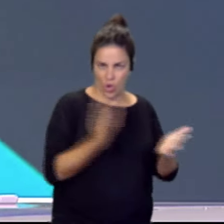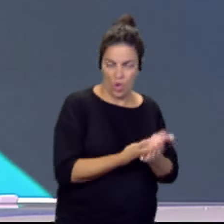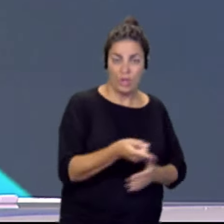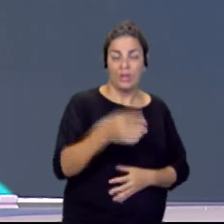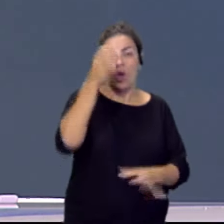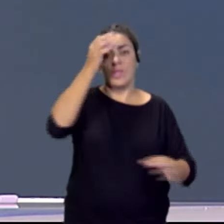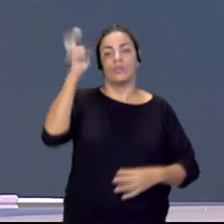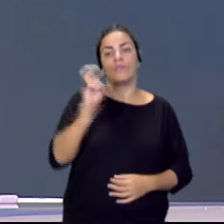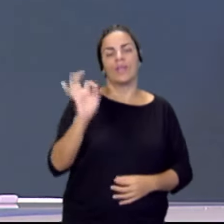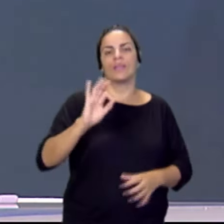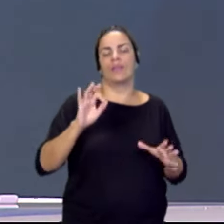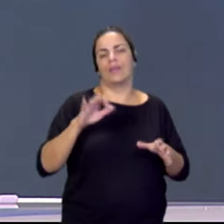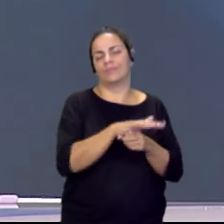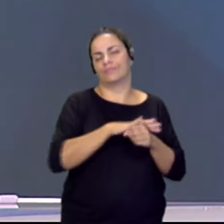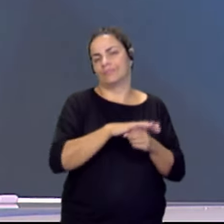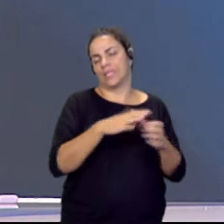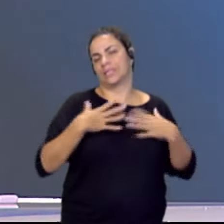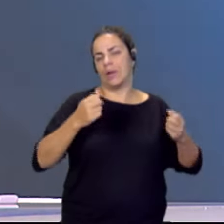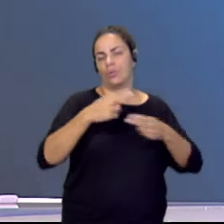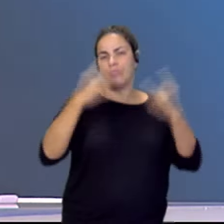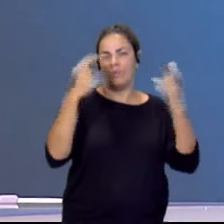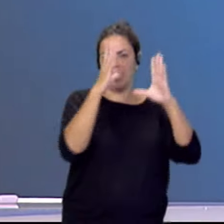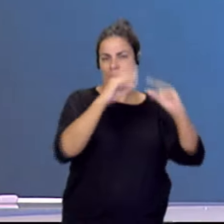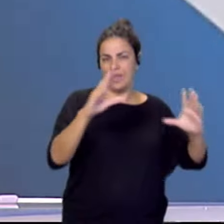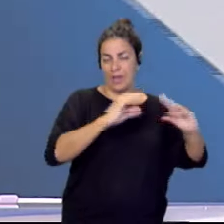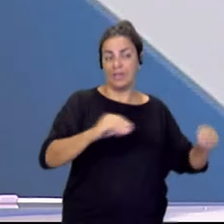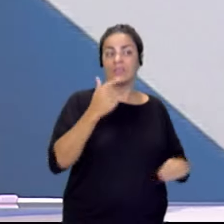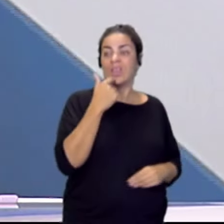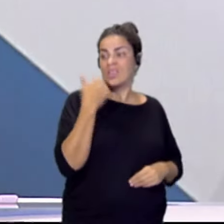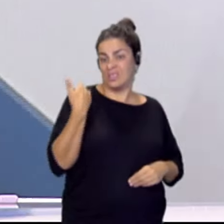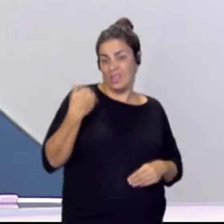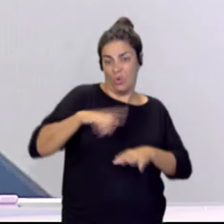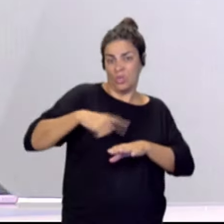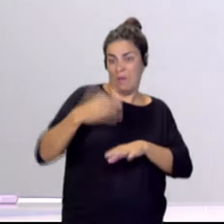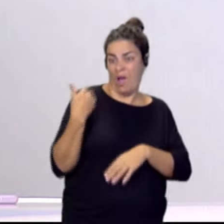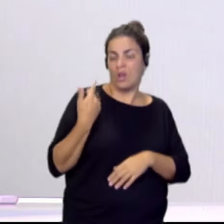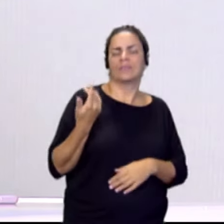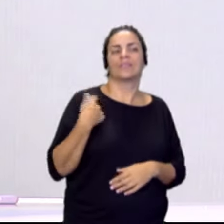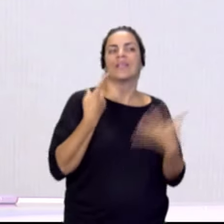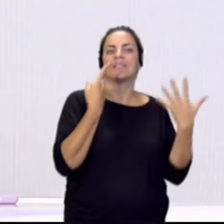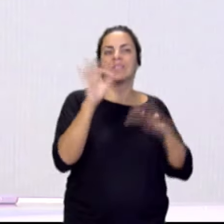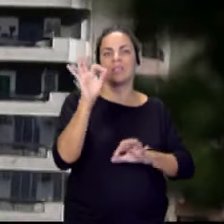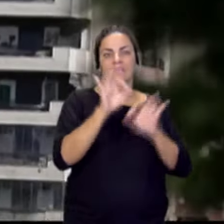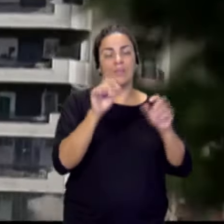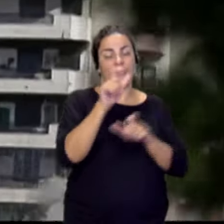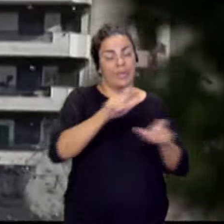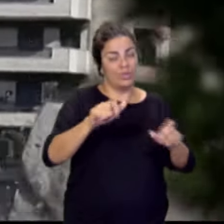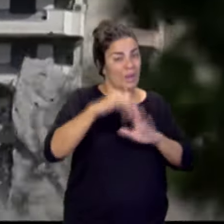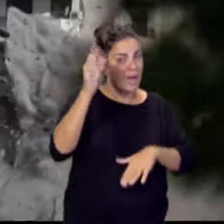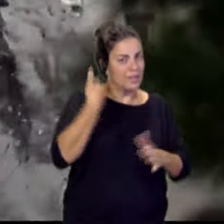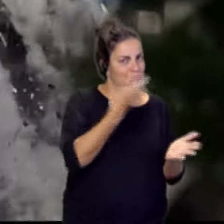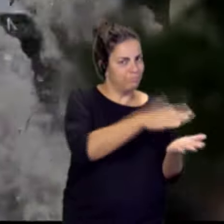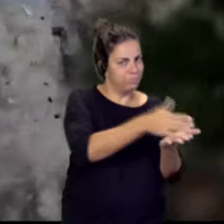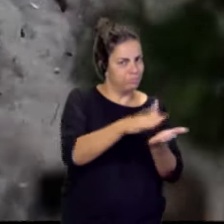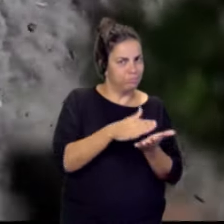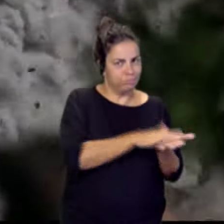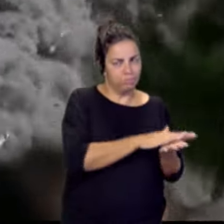Público libanés, que asegura en solo las últimas horas, dice, ha habido más de 60 víctimas mortales.